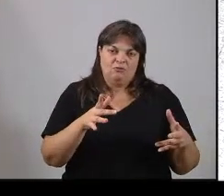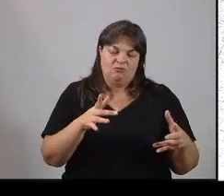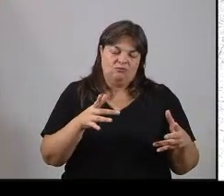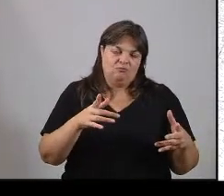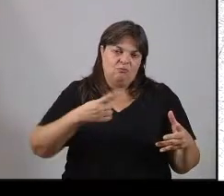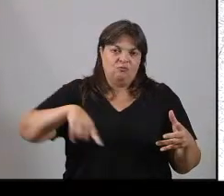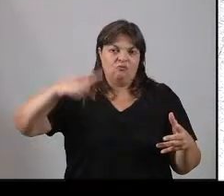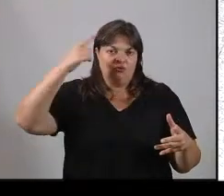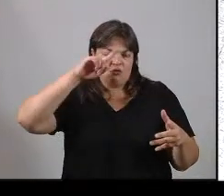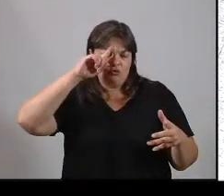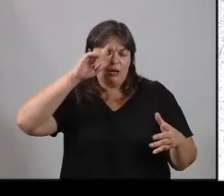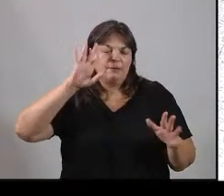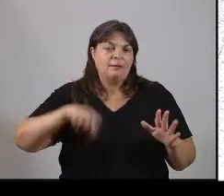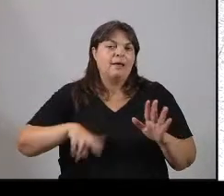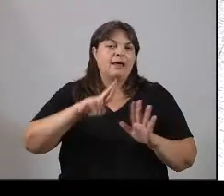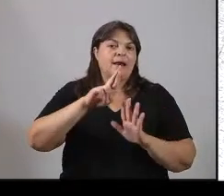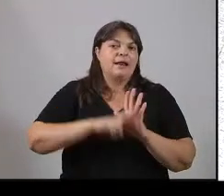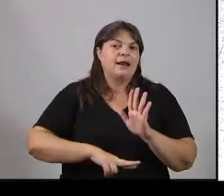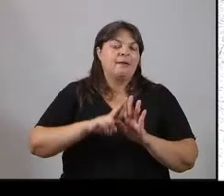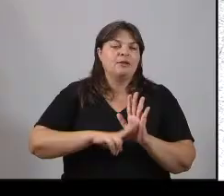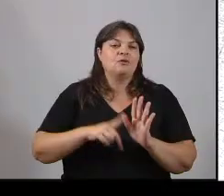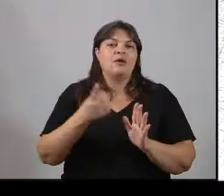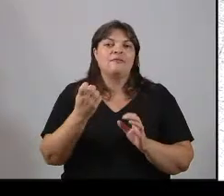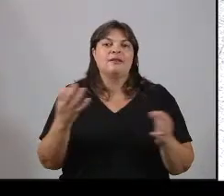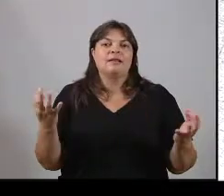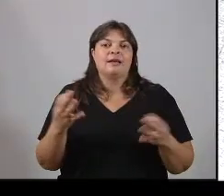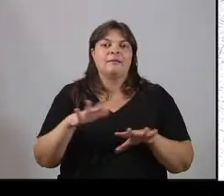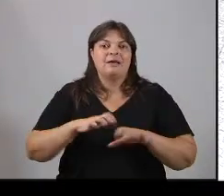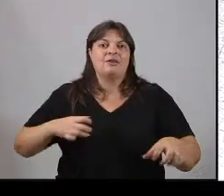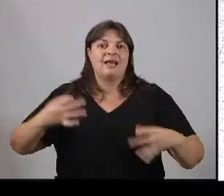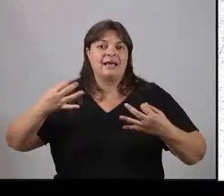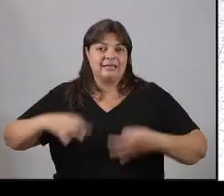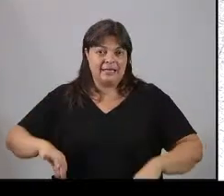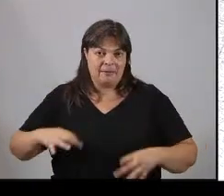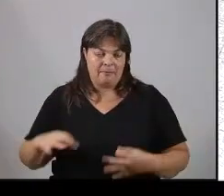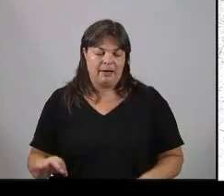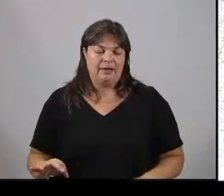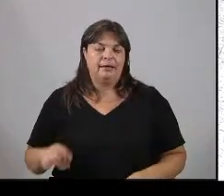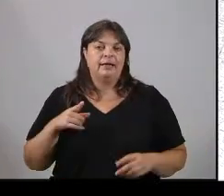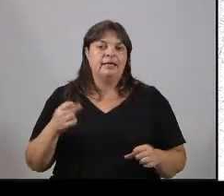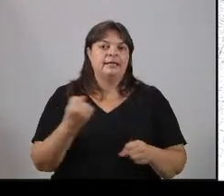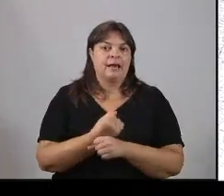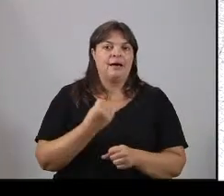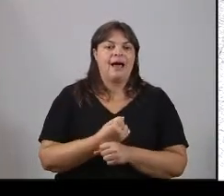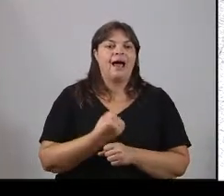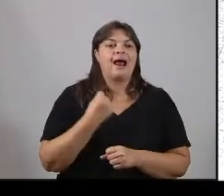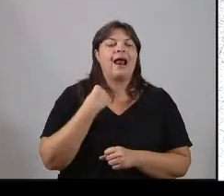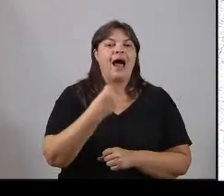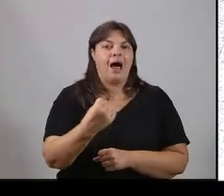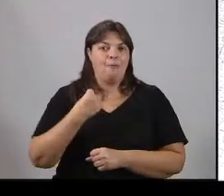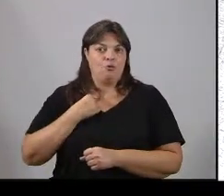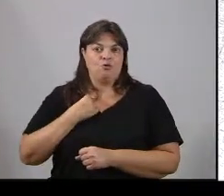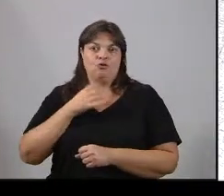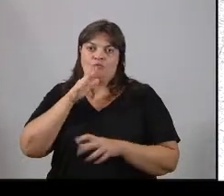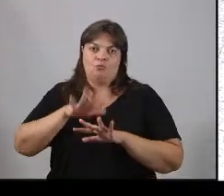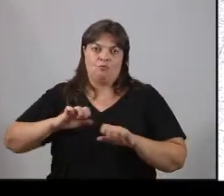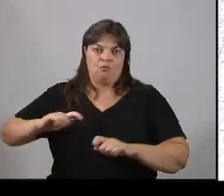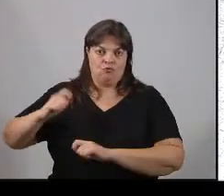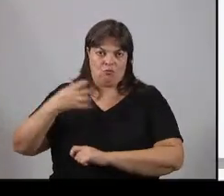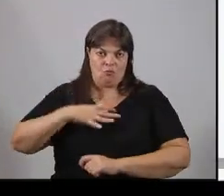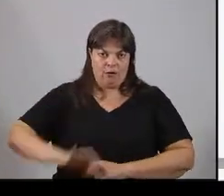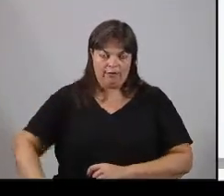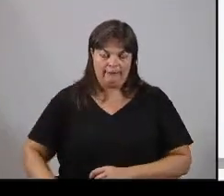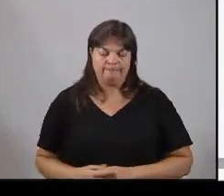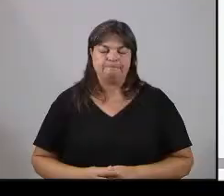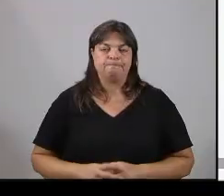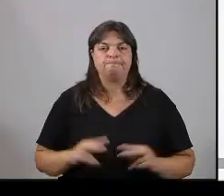reforma del reglamento, que hace falta una mayoría simple, Sí. y habrá que trabajar apoyos para tener esa mayoría simple. Bien, en cuanto